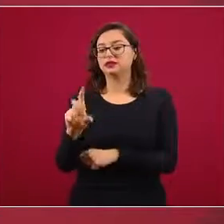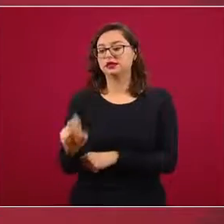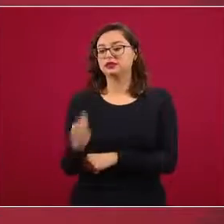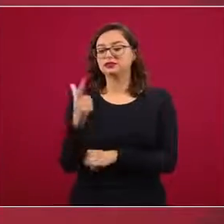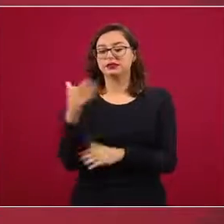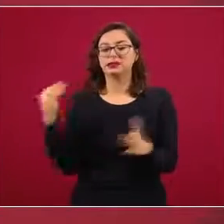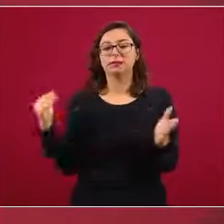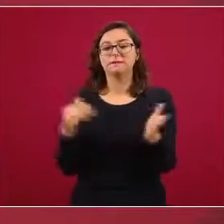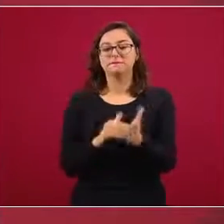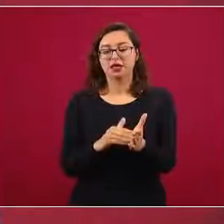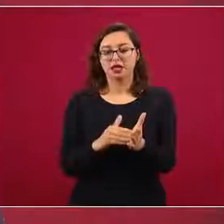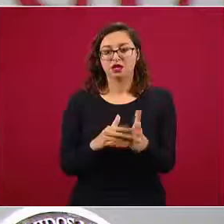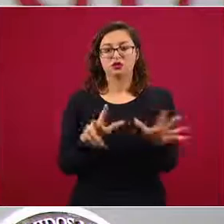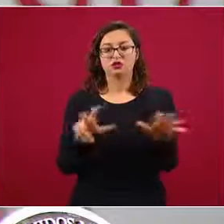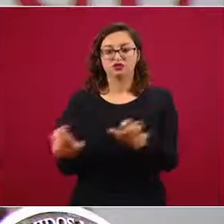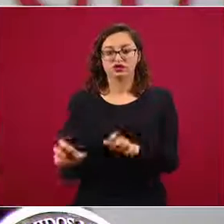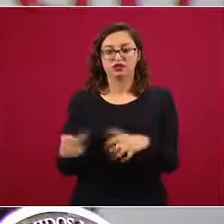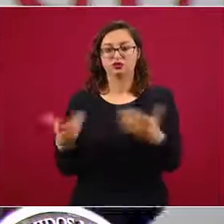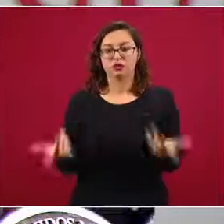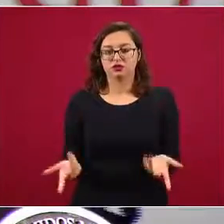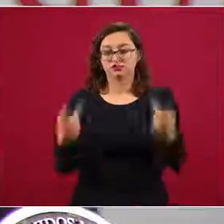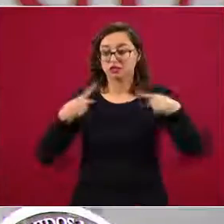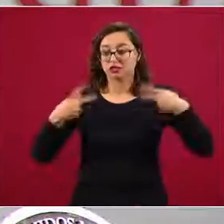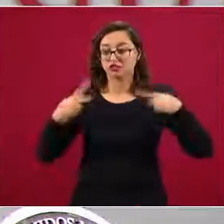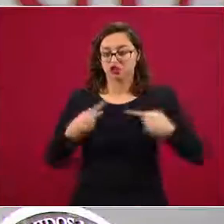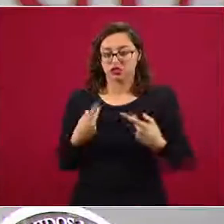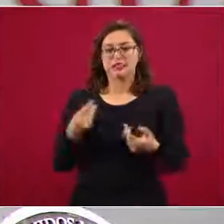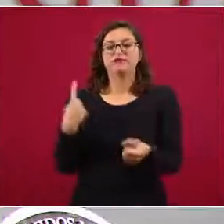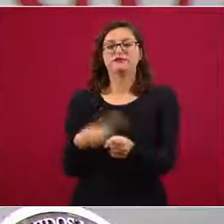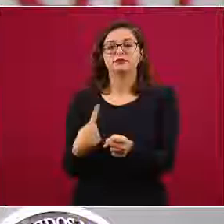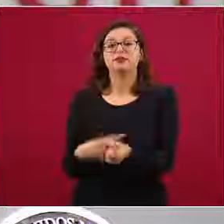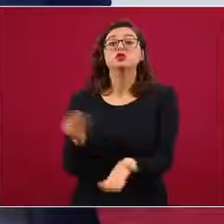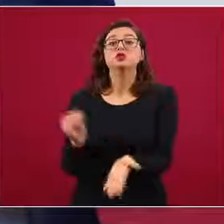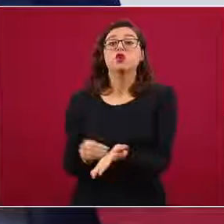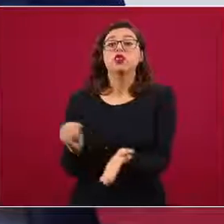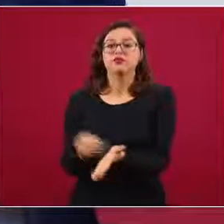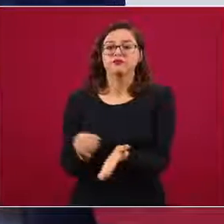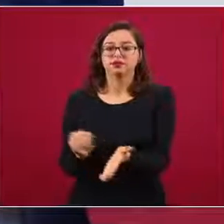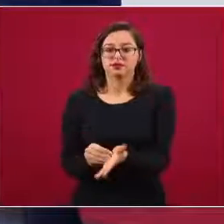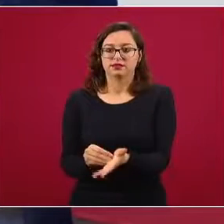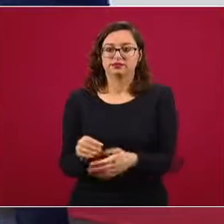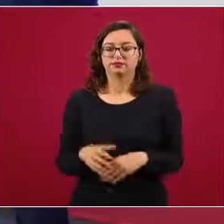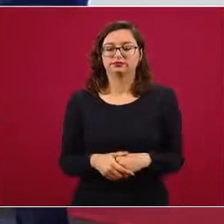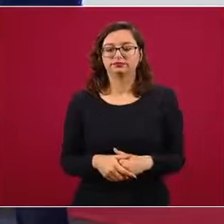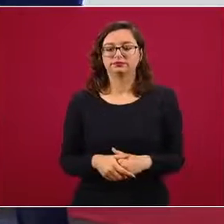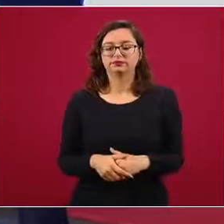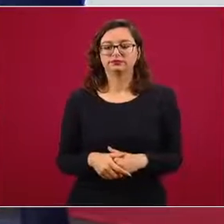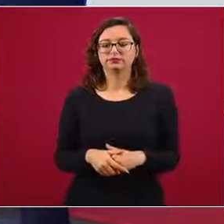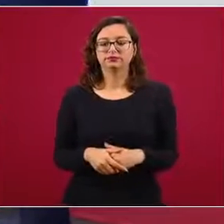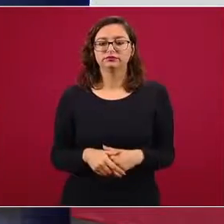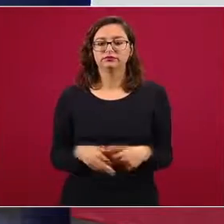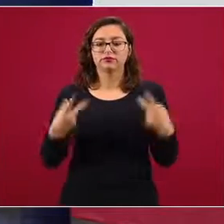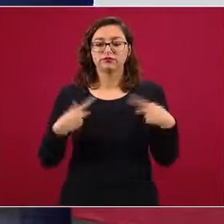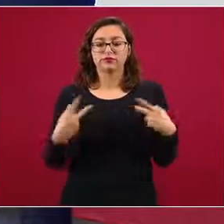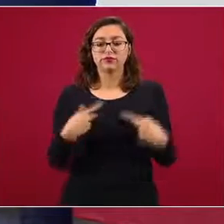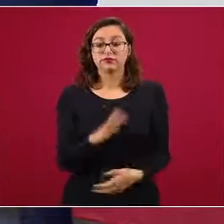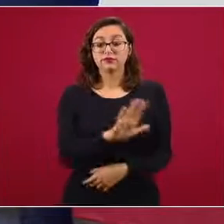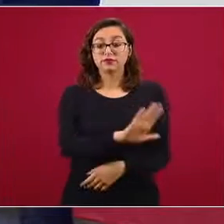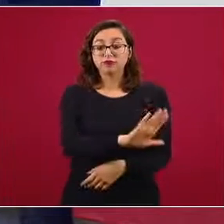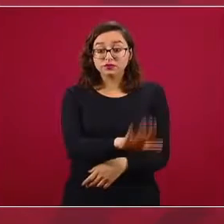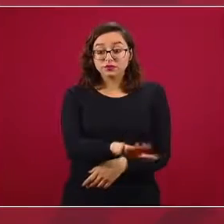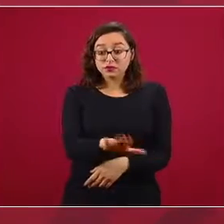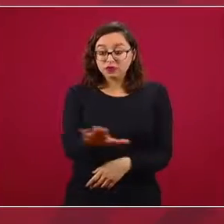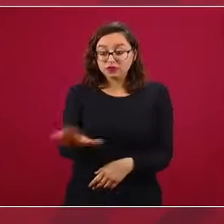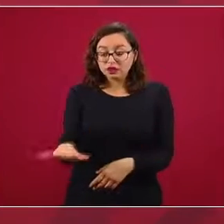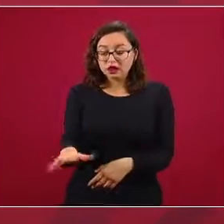37.867 casos estimados. Esa es la epidemia activa. Y la mortalidad se ha ido reduciendo desde la semana